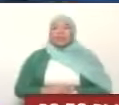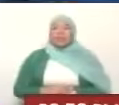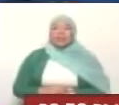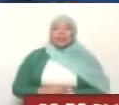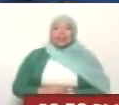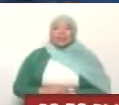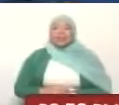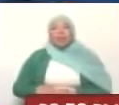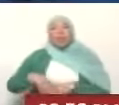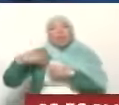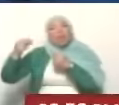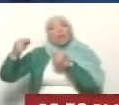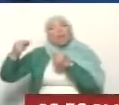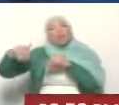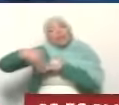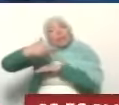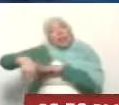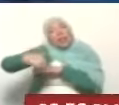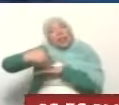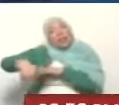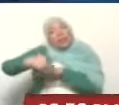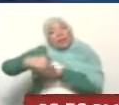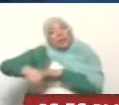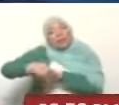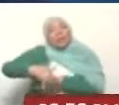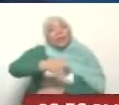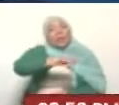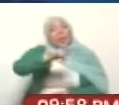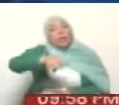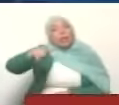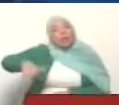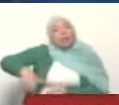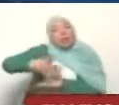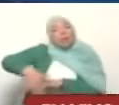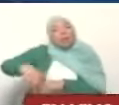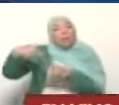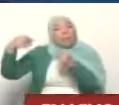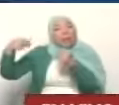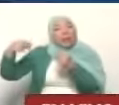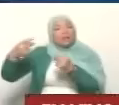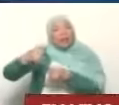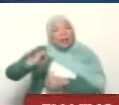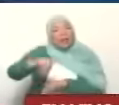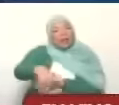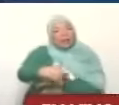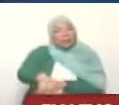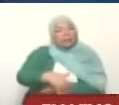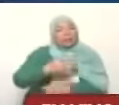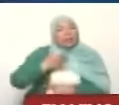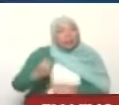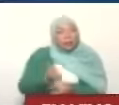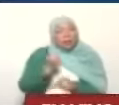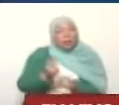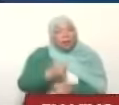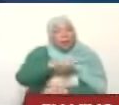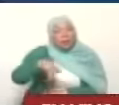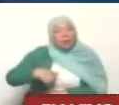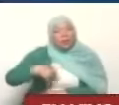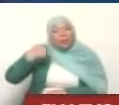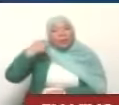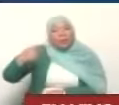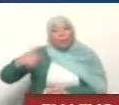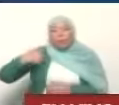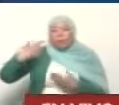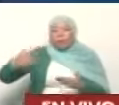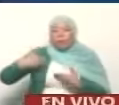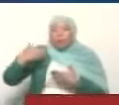la esperanza está en la calle. ¿Y qué me dice Génesis de la juventud? Te he visto